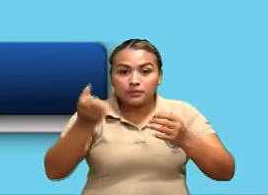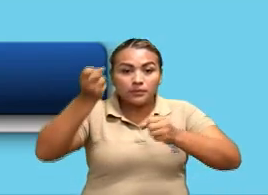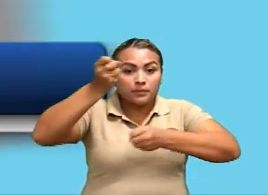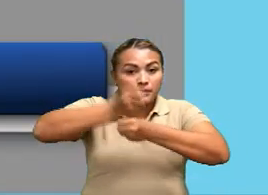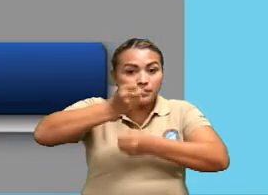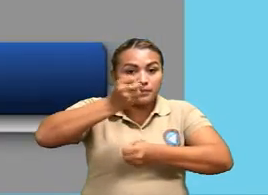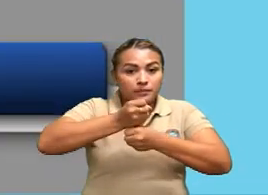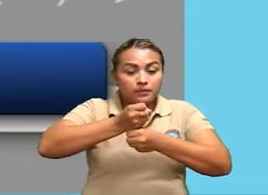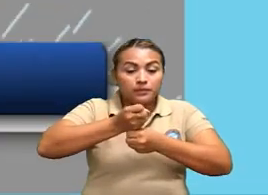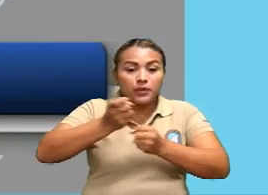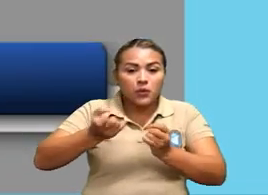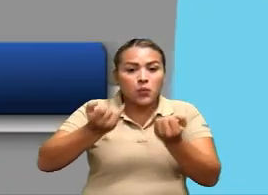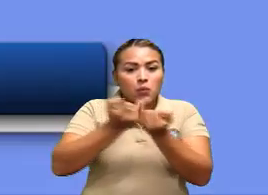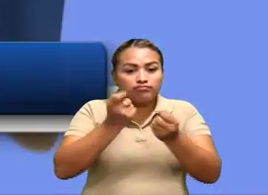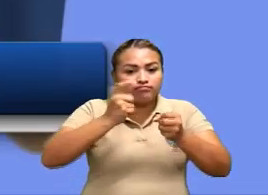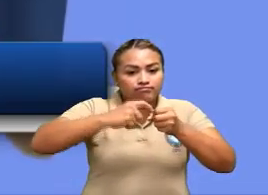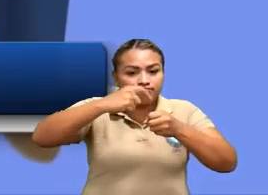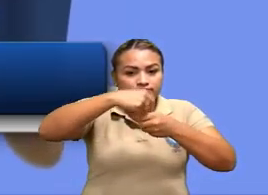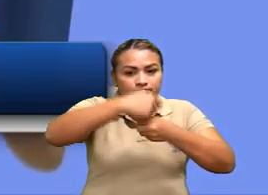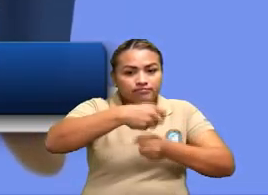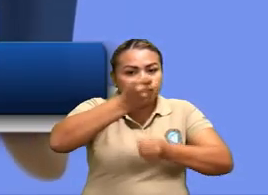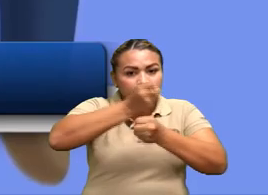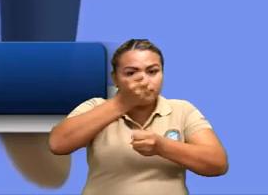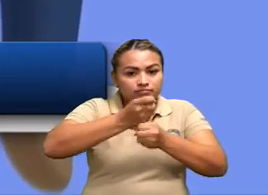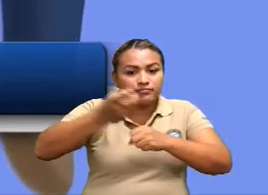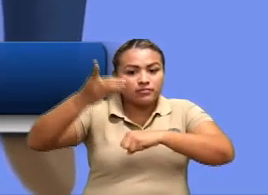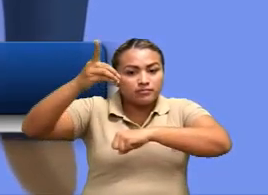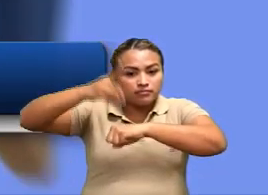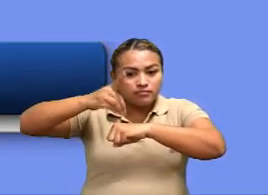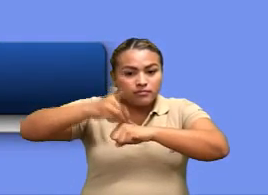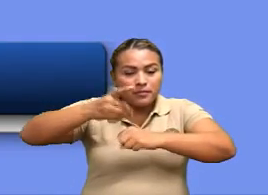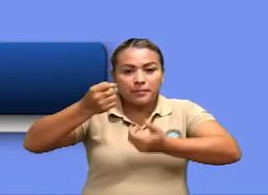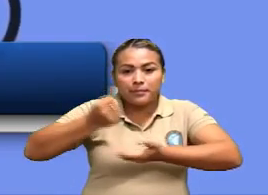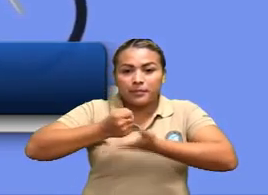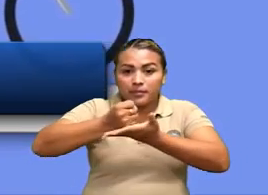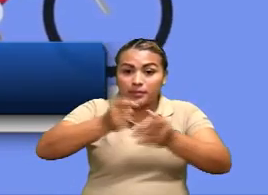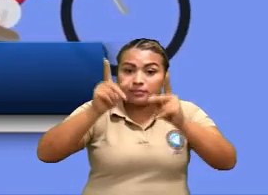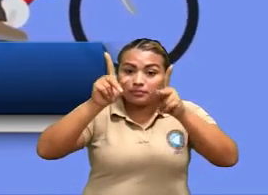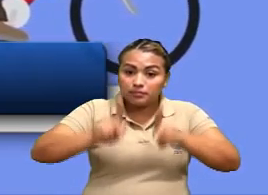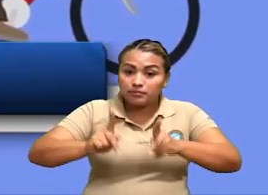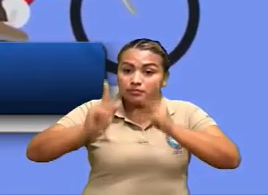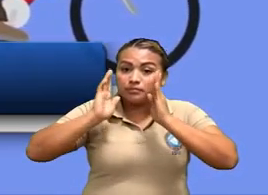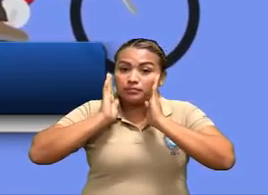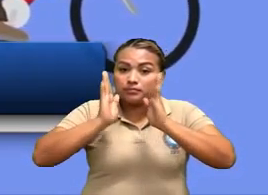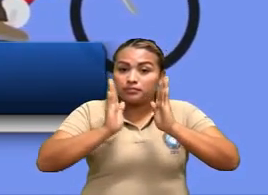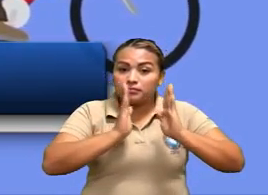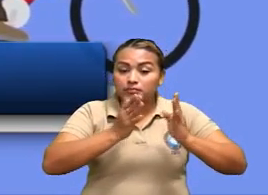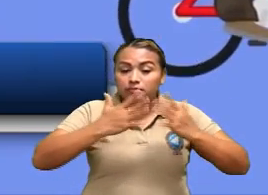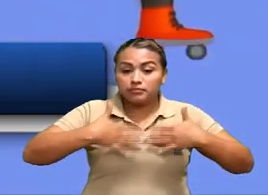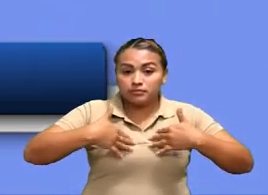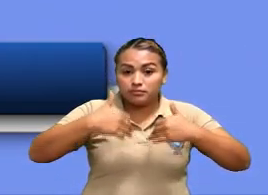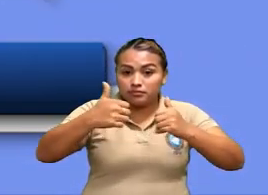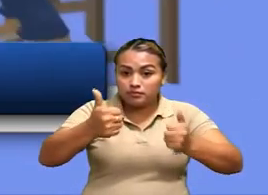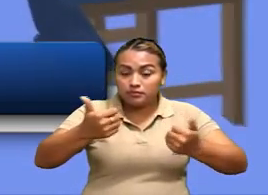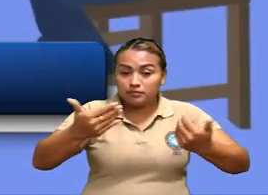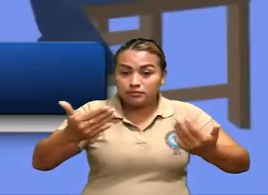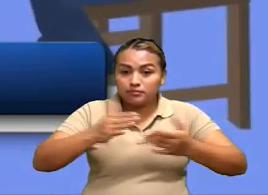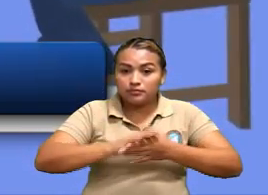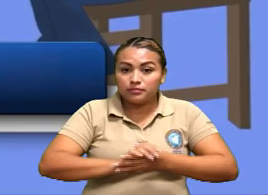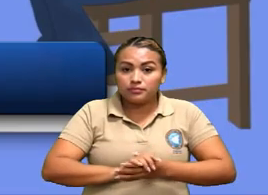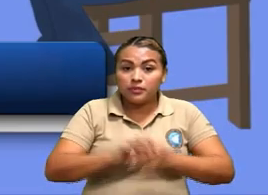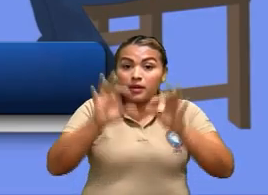trabajar en conjunto con el médico para ayudarle al paciente en la salud, ¿verdad? Eso es importante lo que usted decía, licenciada,